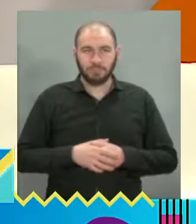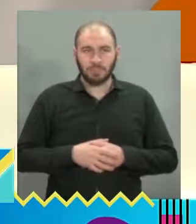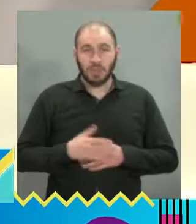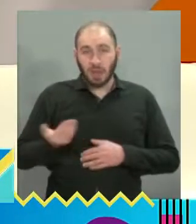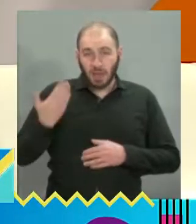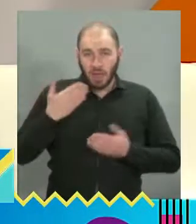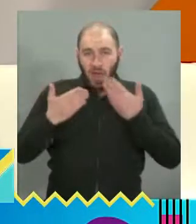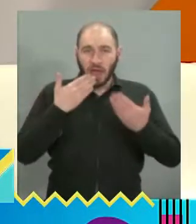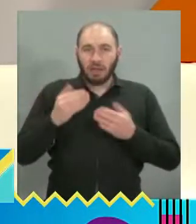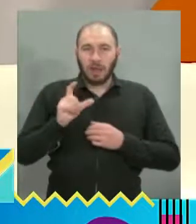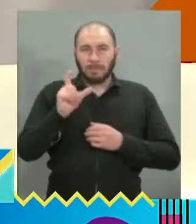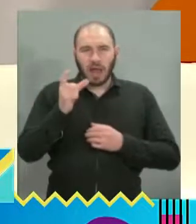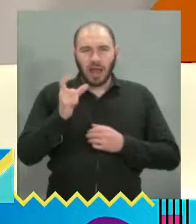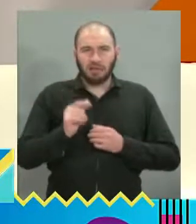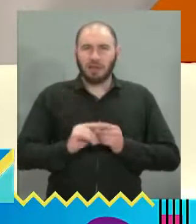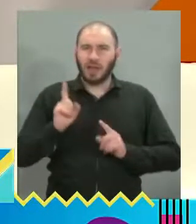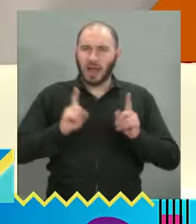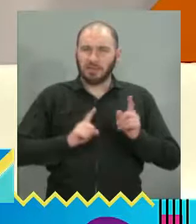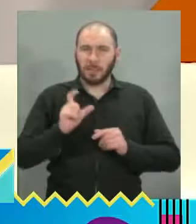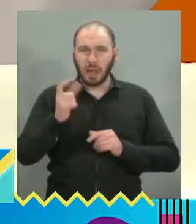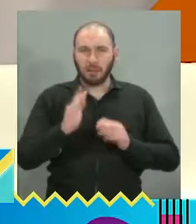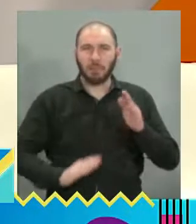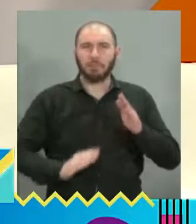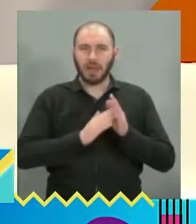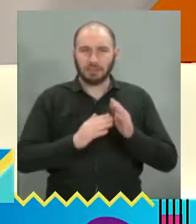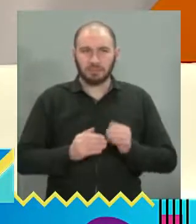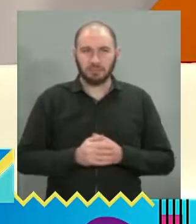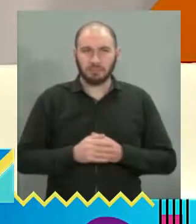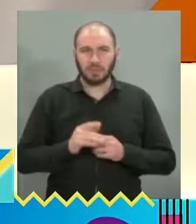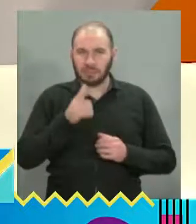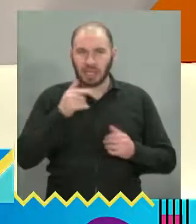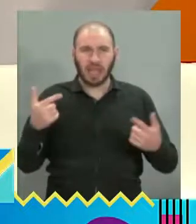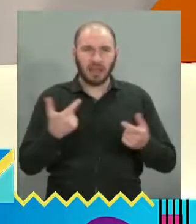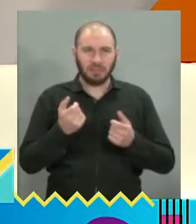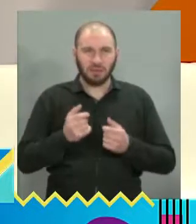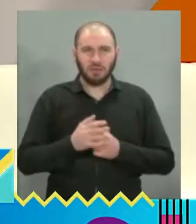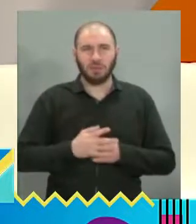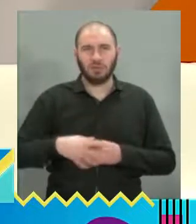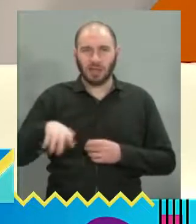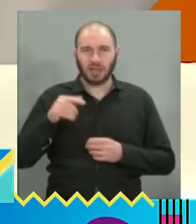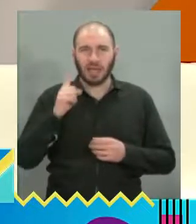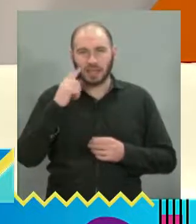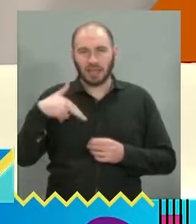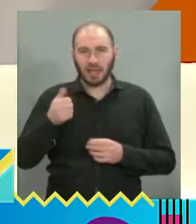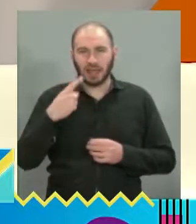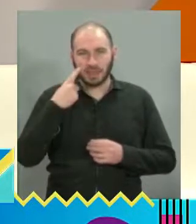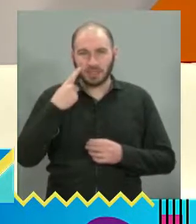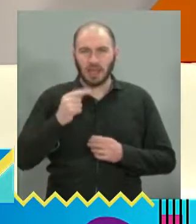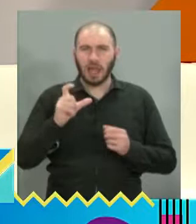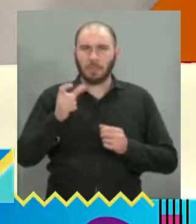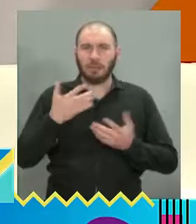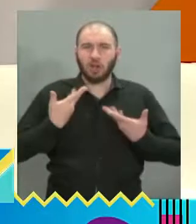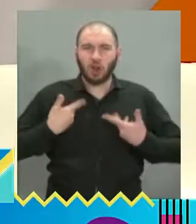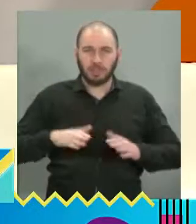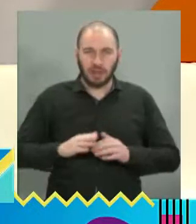recién hablábamos de una palabra que tal vez es la palabra, uno de los principales tal vez enemigos, decimos nosotros, que tenemos en el INADI, que es el término